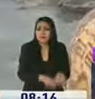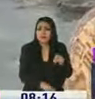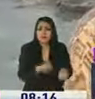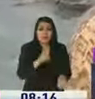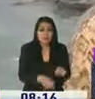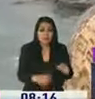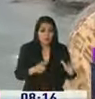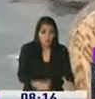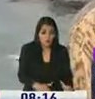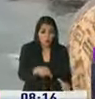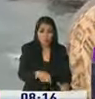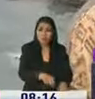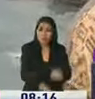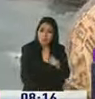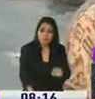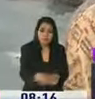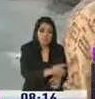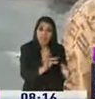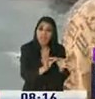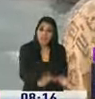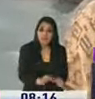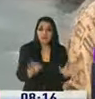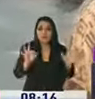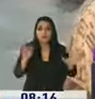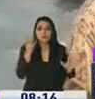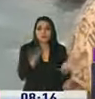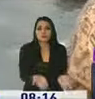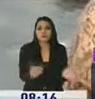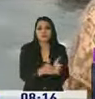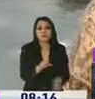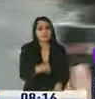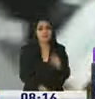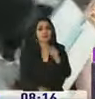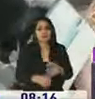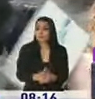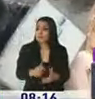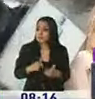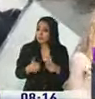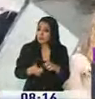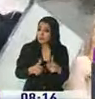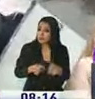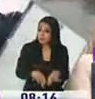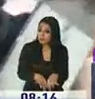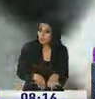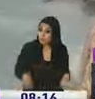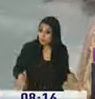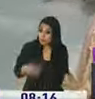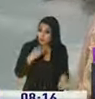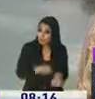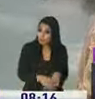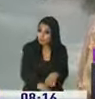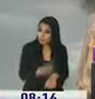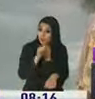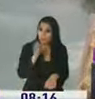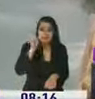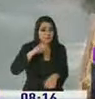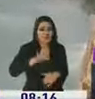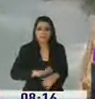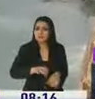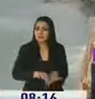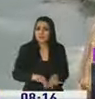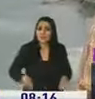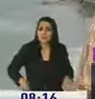hueco abajo, se rompe, vienen, arreglan y a los 8 días está nuevamente dañado así. ¿Tiene problemas de tuberías, de fuga? Sí, o sea, de la tubería